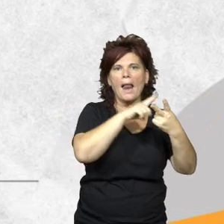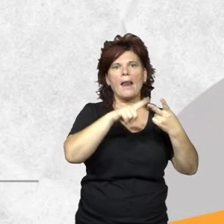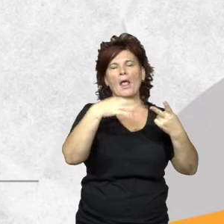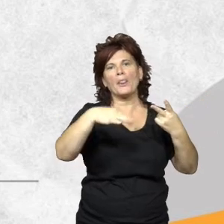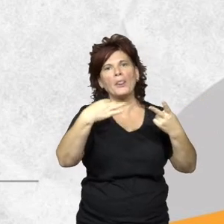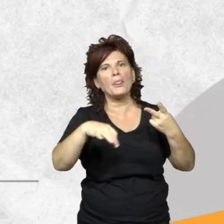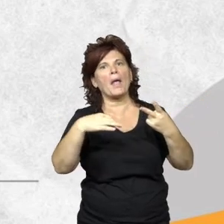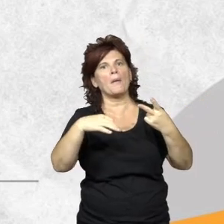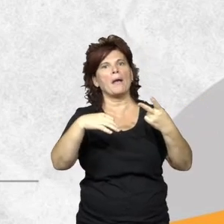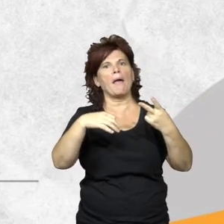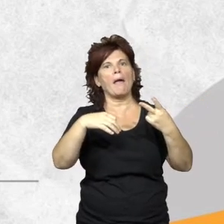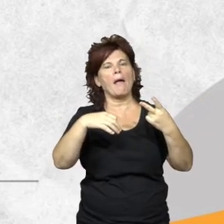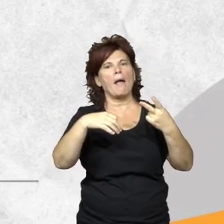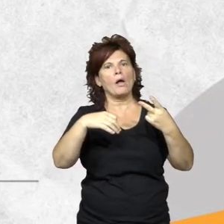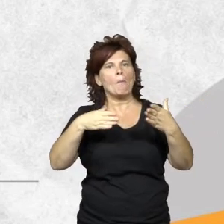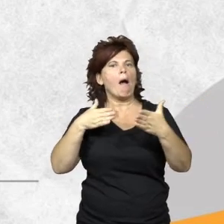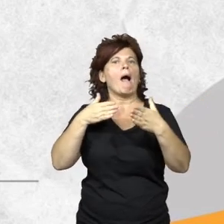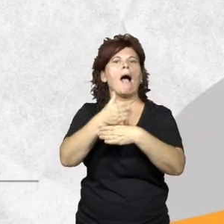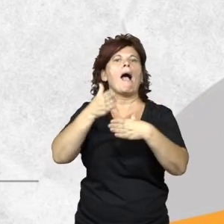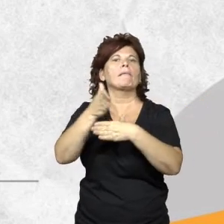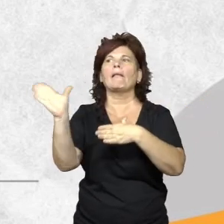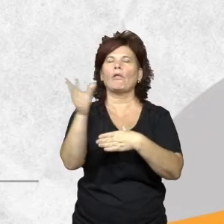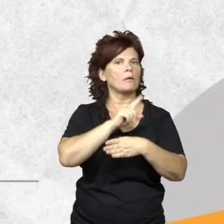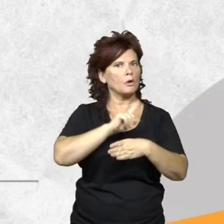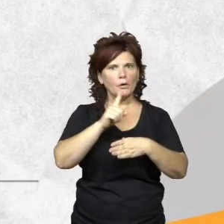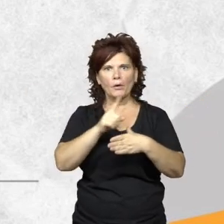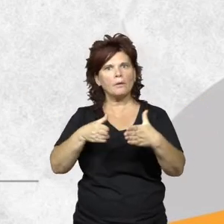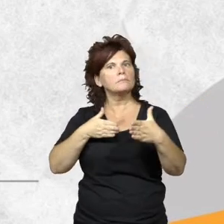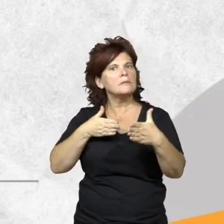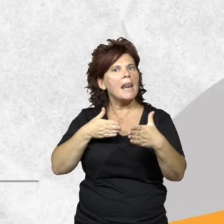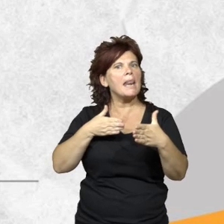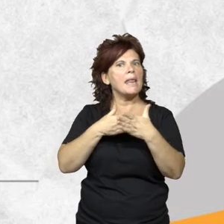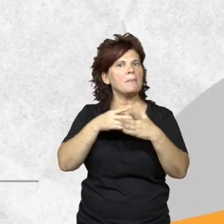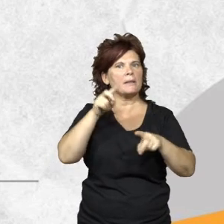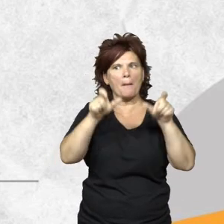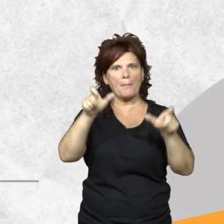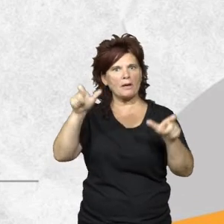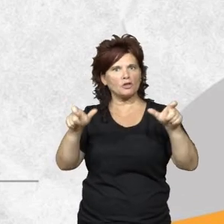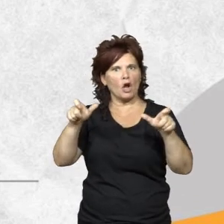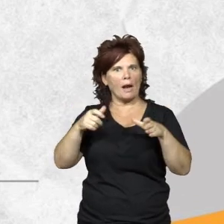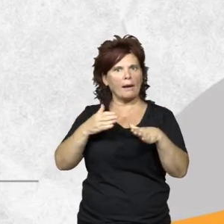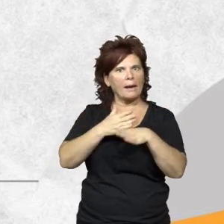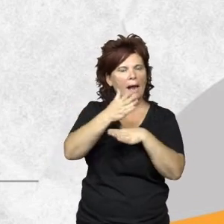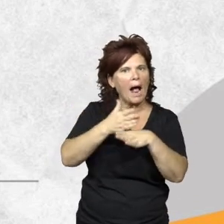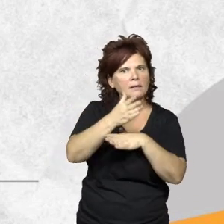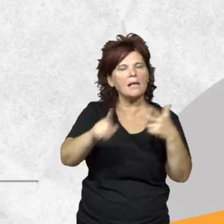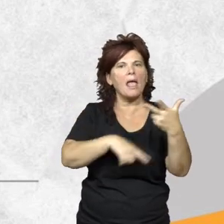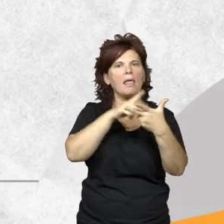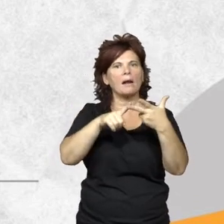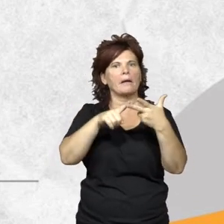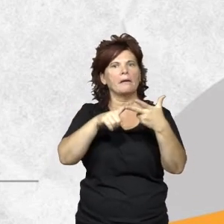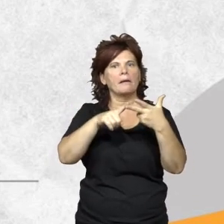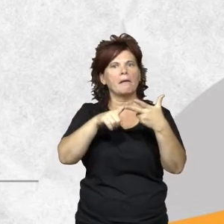tener restringido el acceso, tendrá también que tener la batea de contención, si